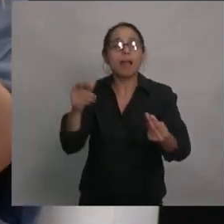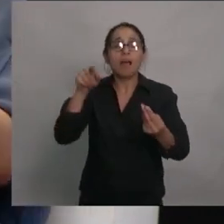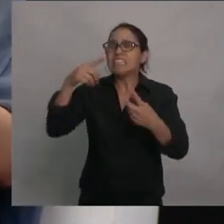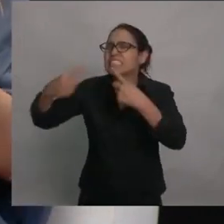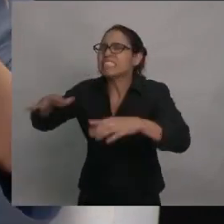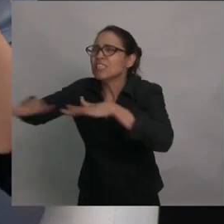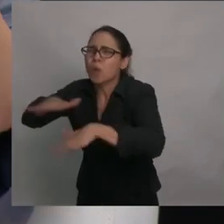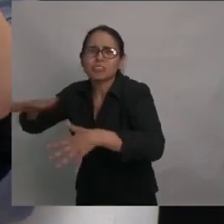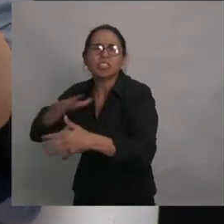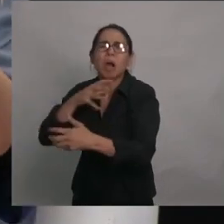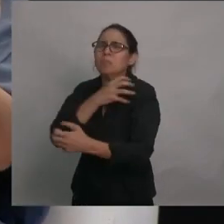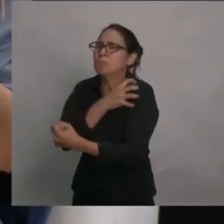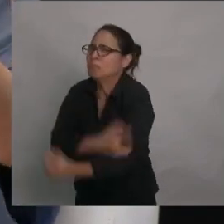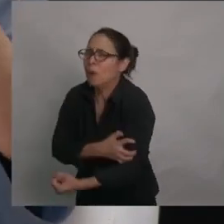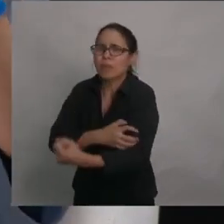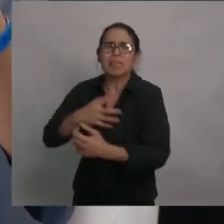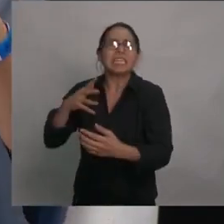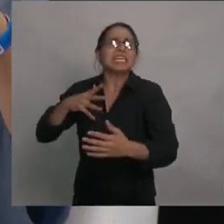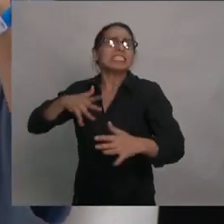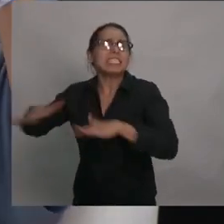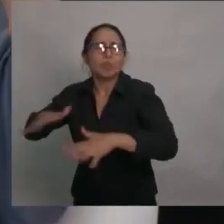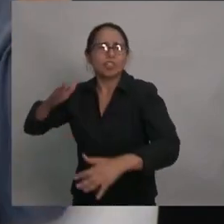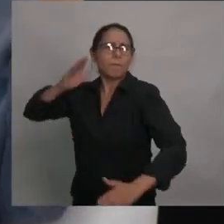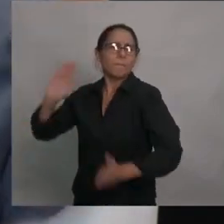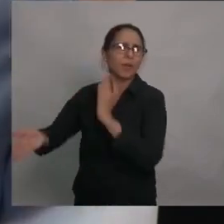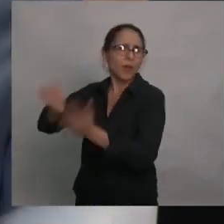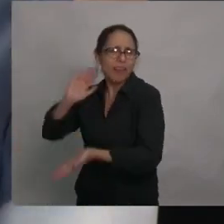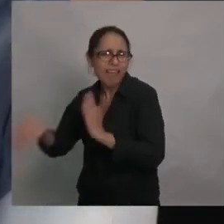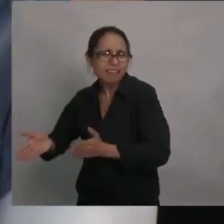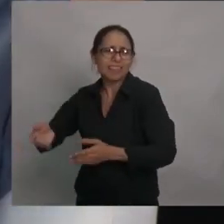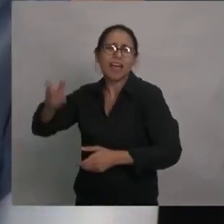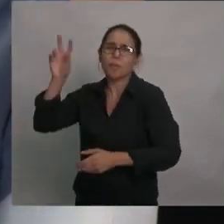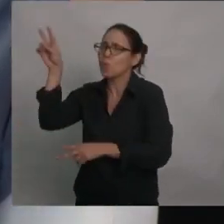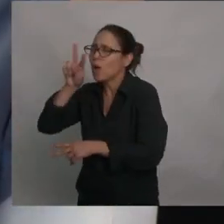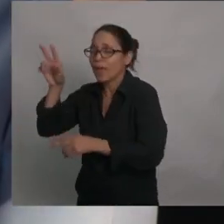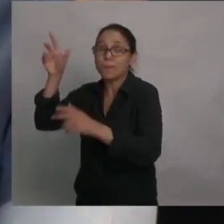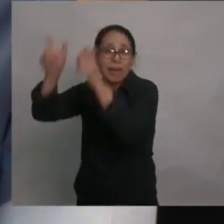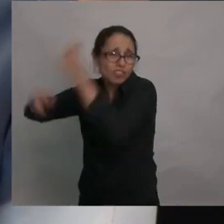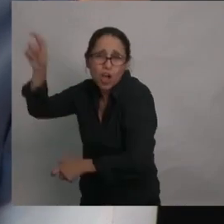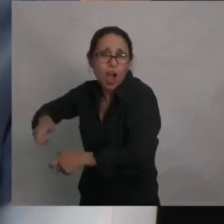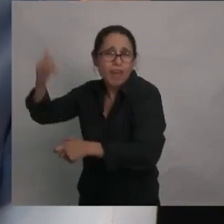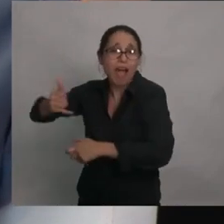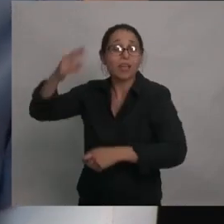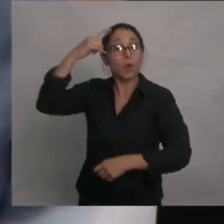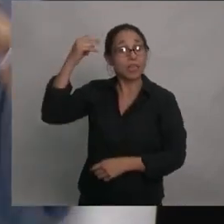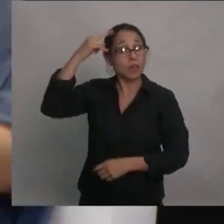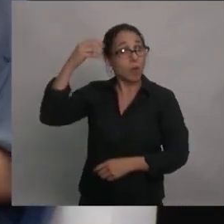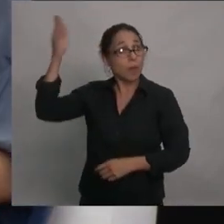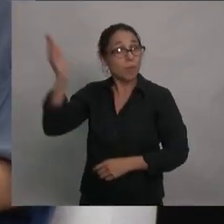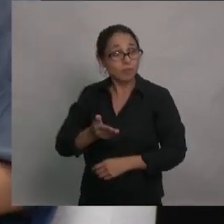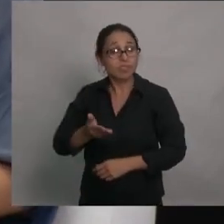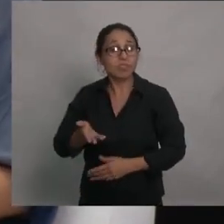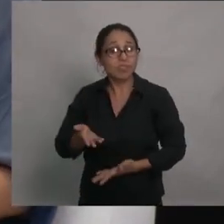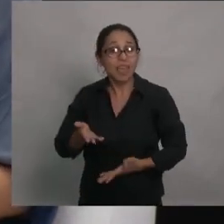ese desarraigo, a esa violencia que sufren tantísimas personas, el 99%